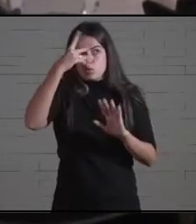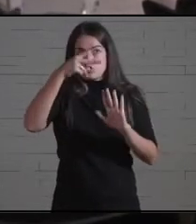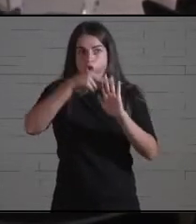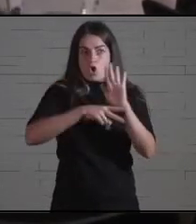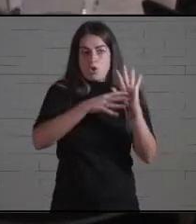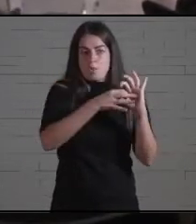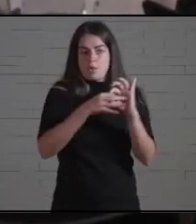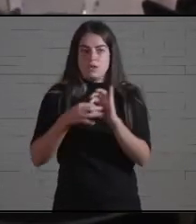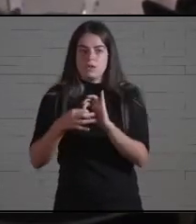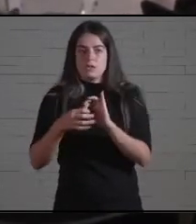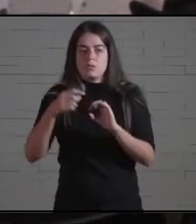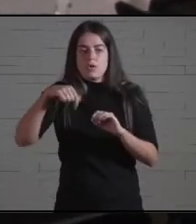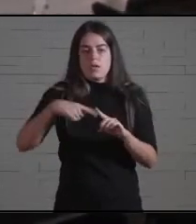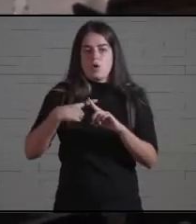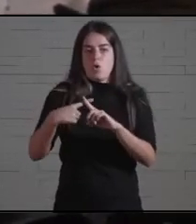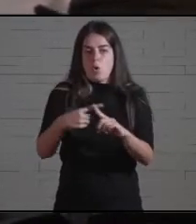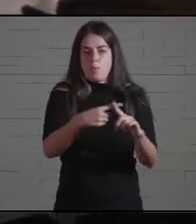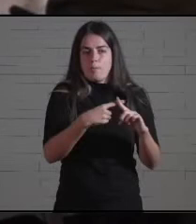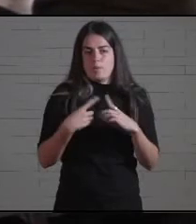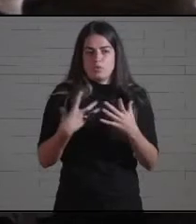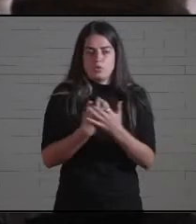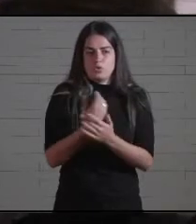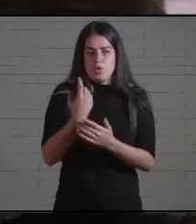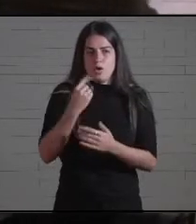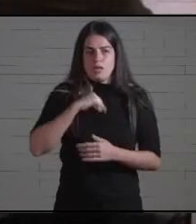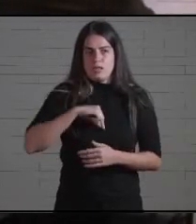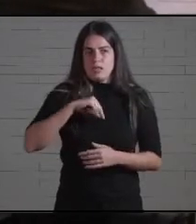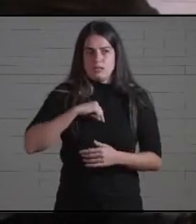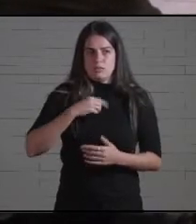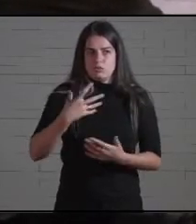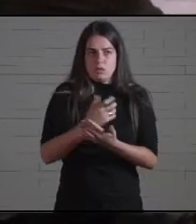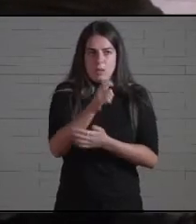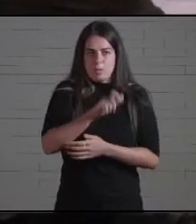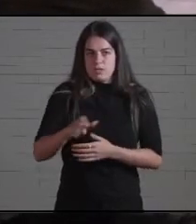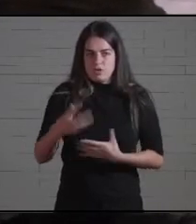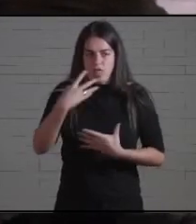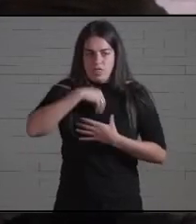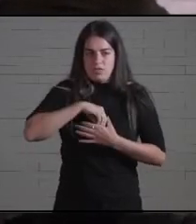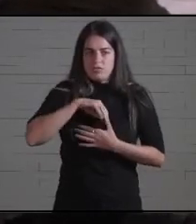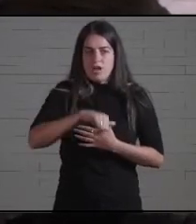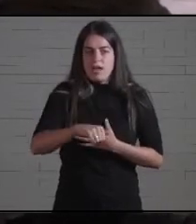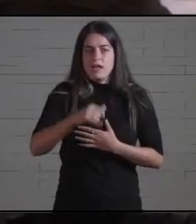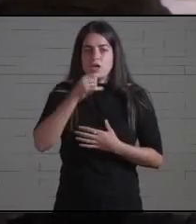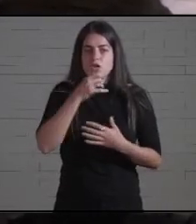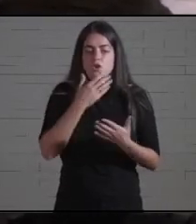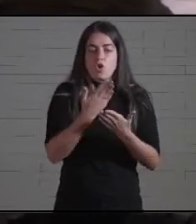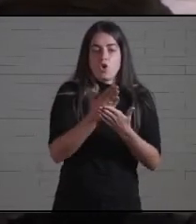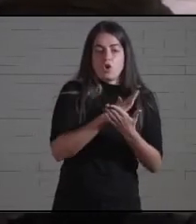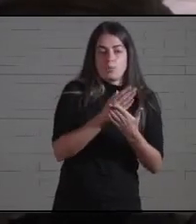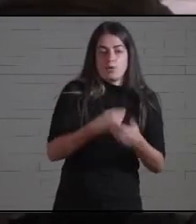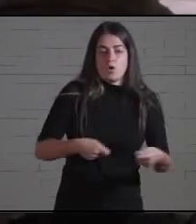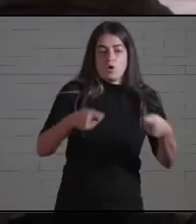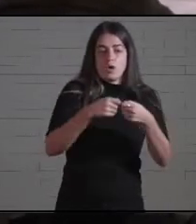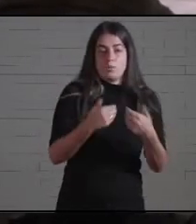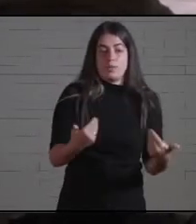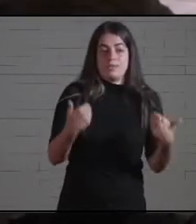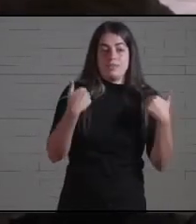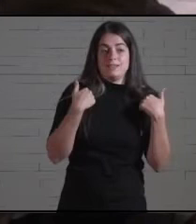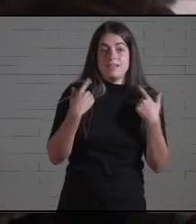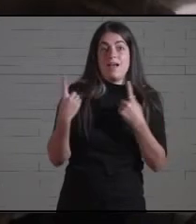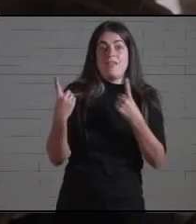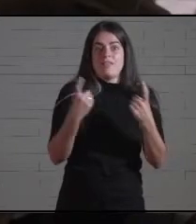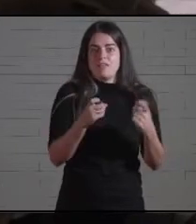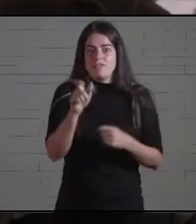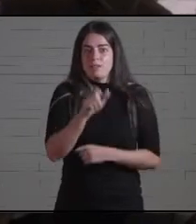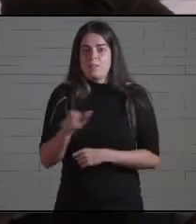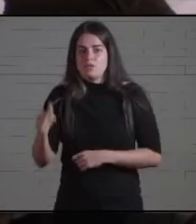que compartimos aquí, yo creo, todas las personas. No puede haber conciliación corresponsable si no se implican los